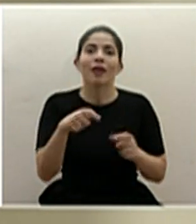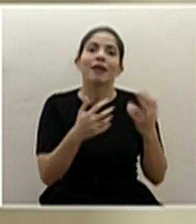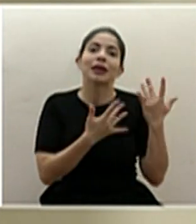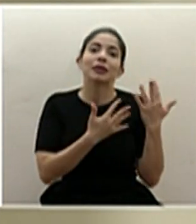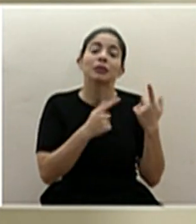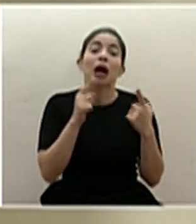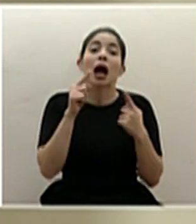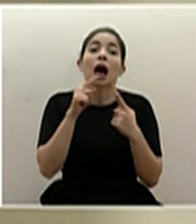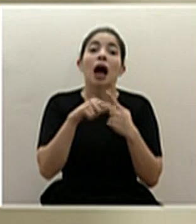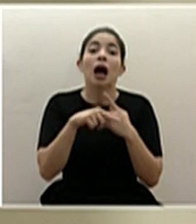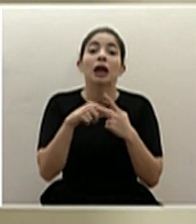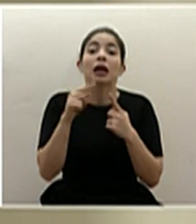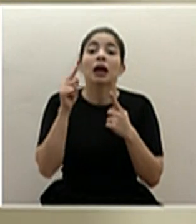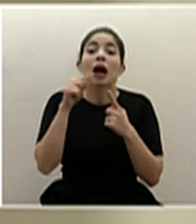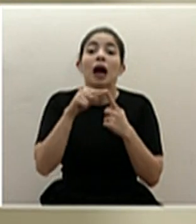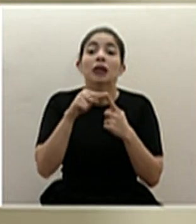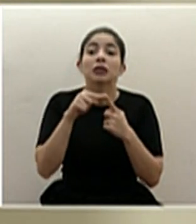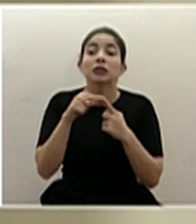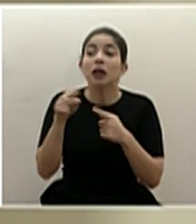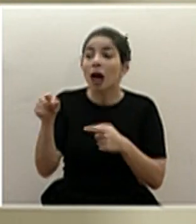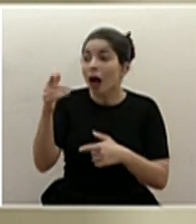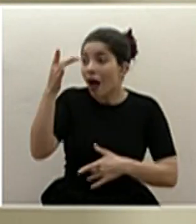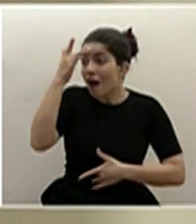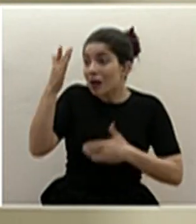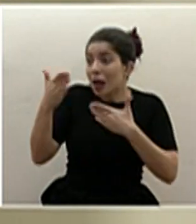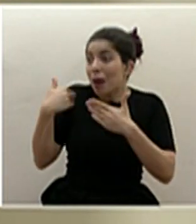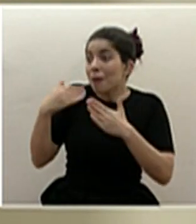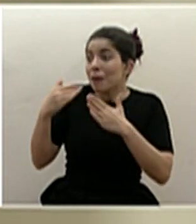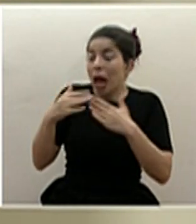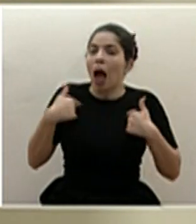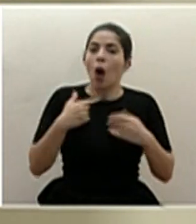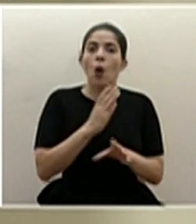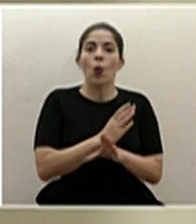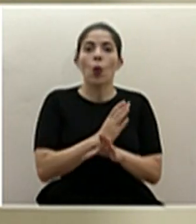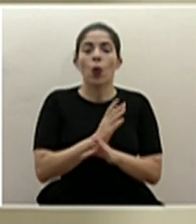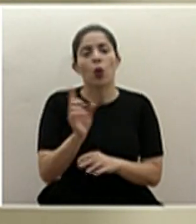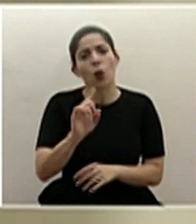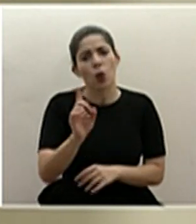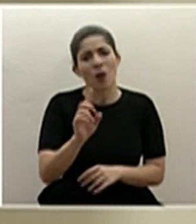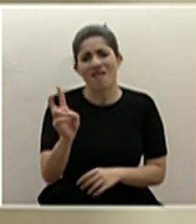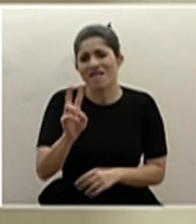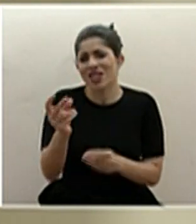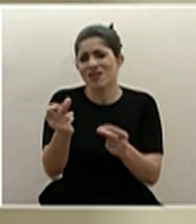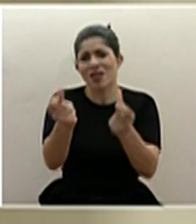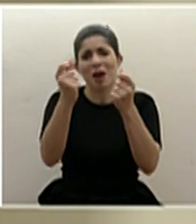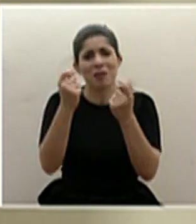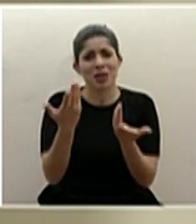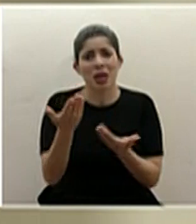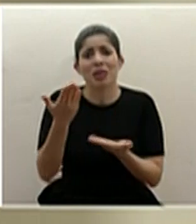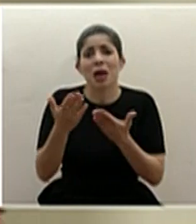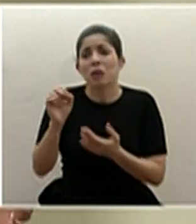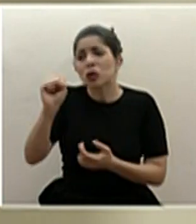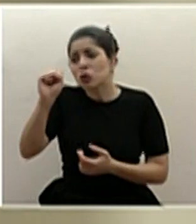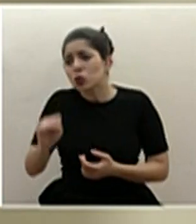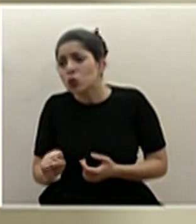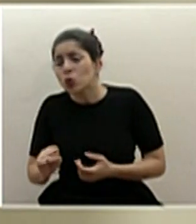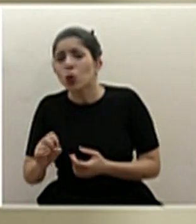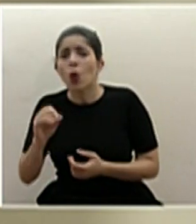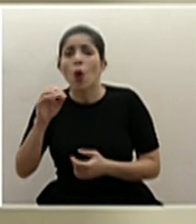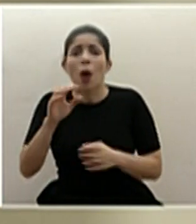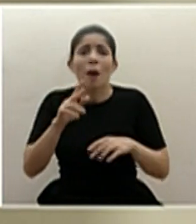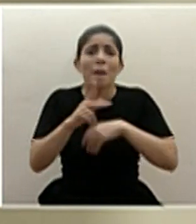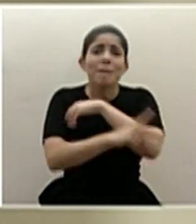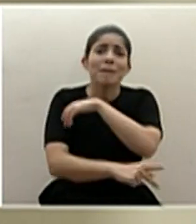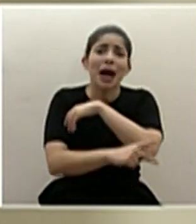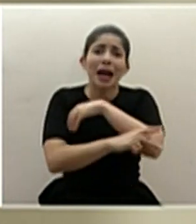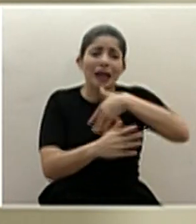sea detectado mucho más cerca de nosotros para actuar. El virus es muy rápido y puede que en cantones incluso del sur o en otras partes del